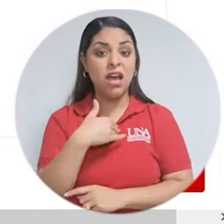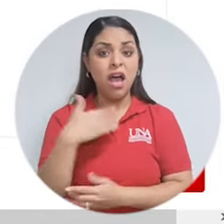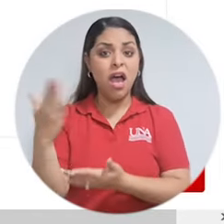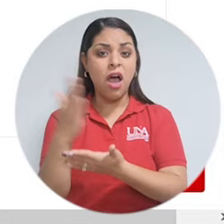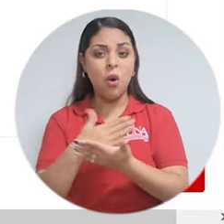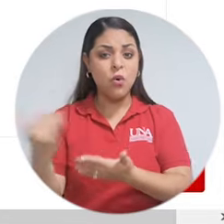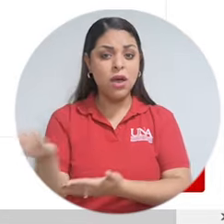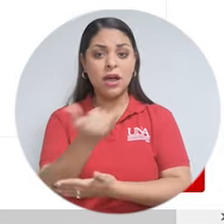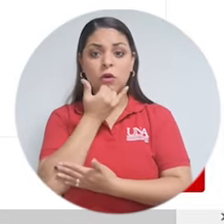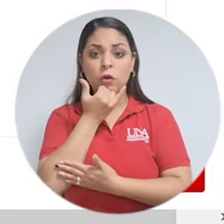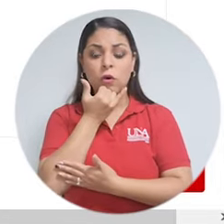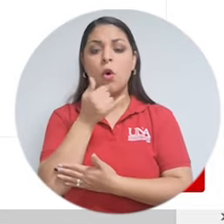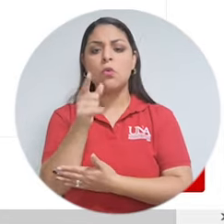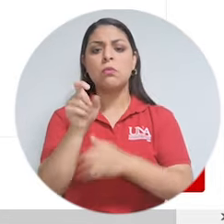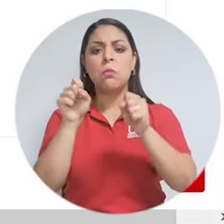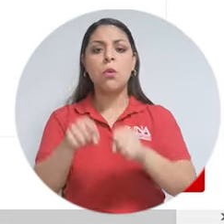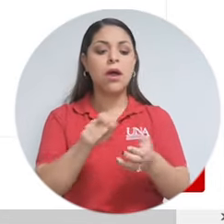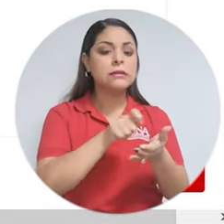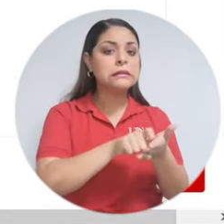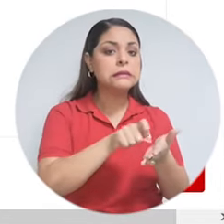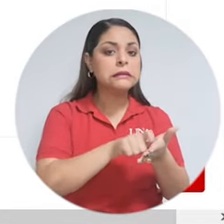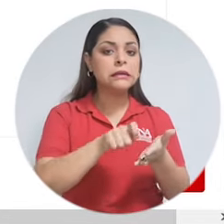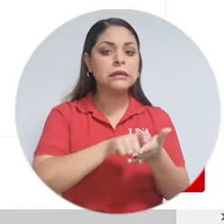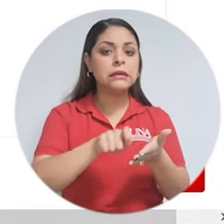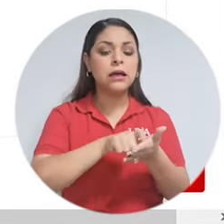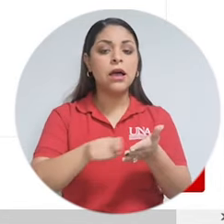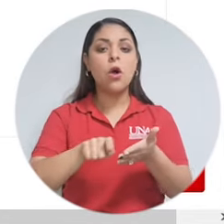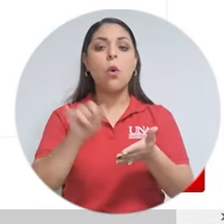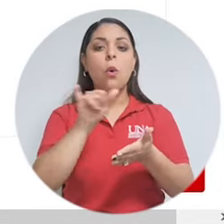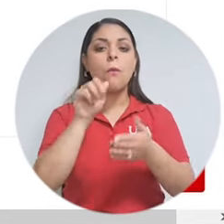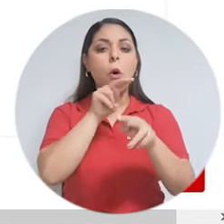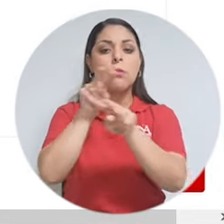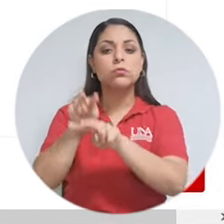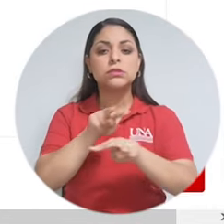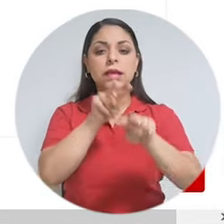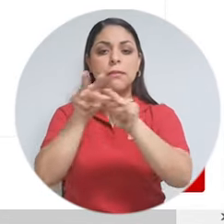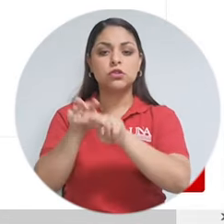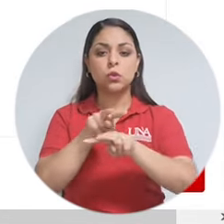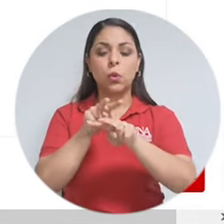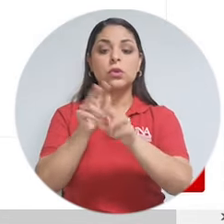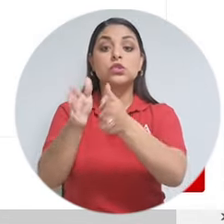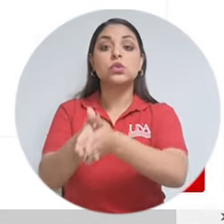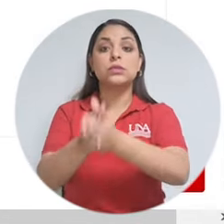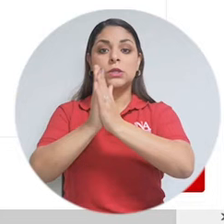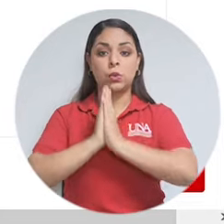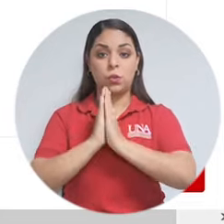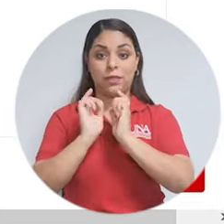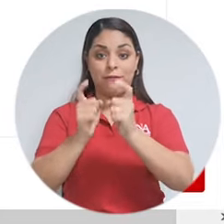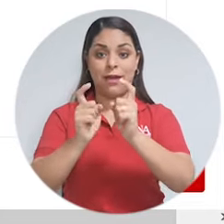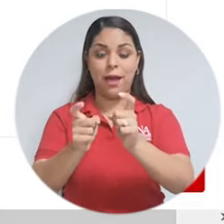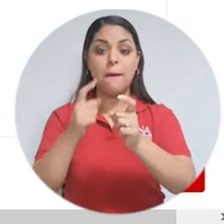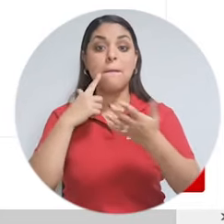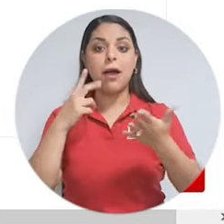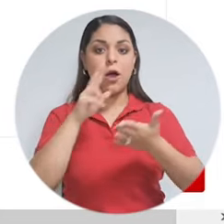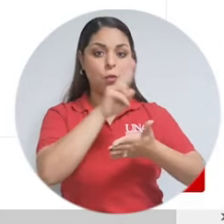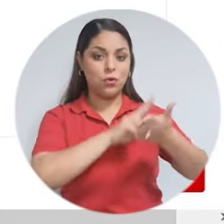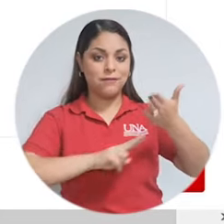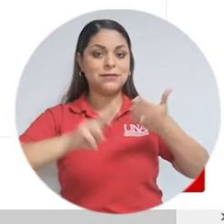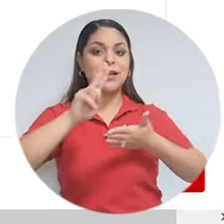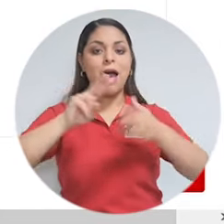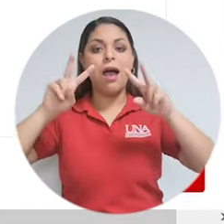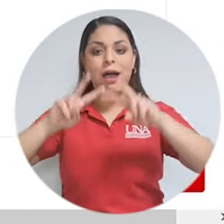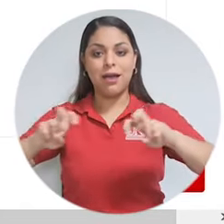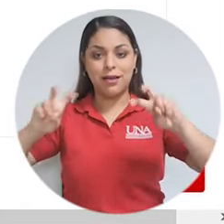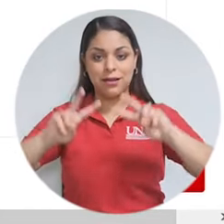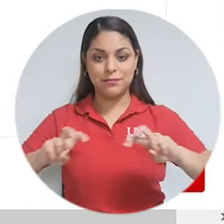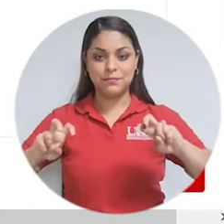algún error, puede anotarlo como una observación en la solicitud de beca para que la universidad pueda